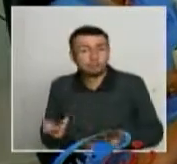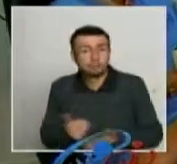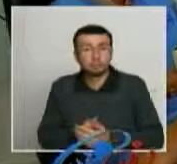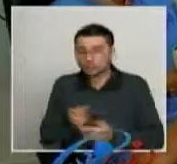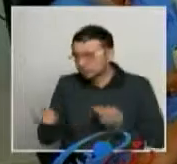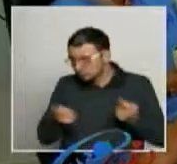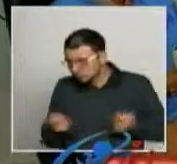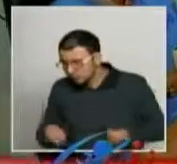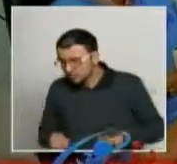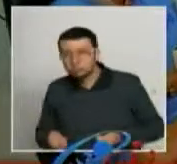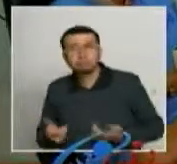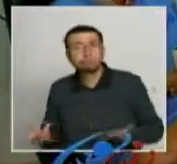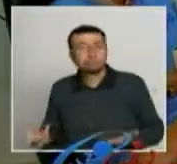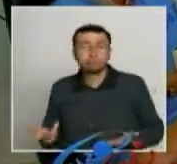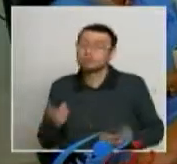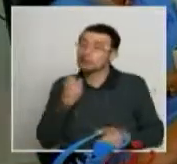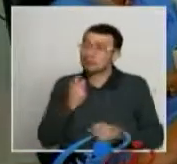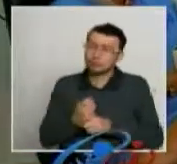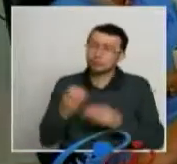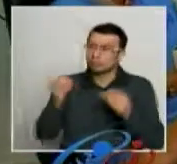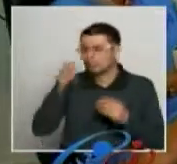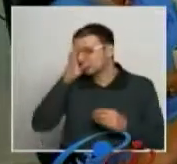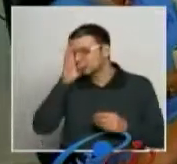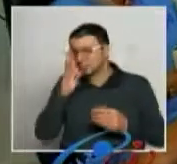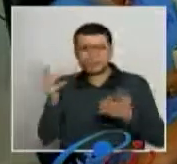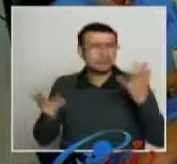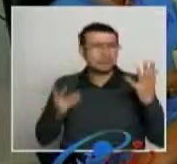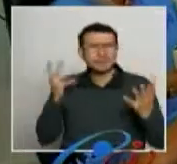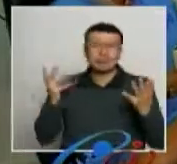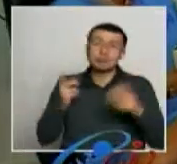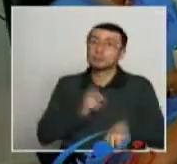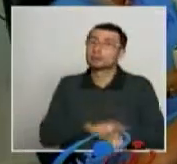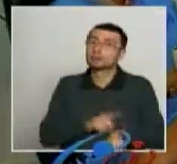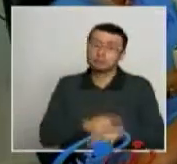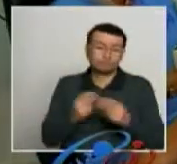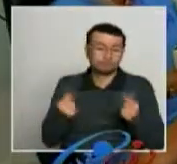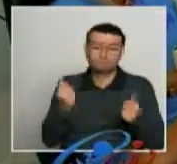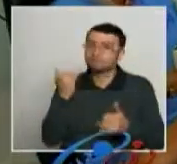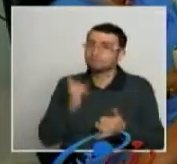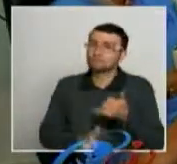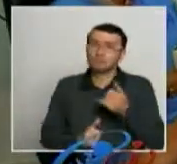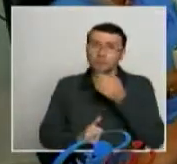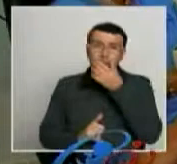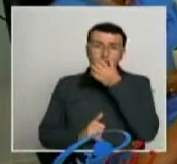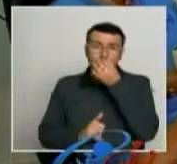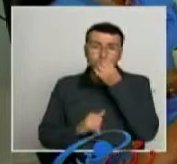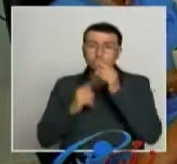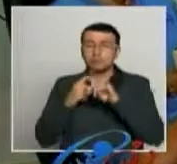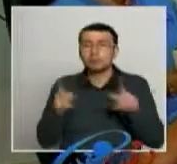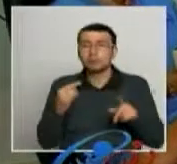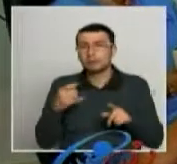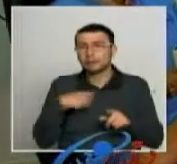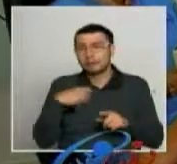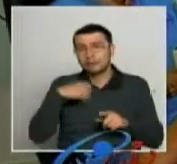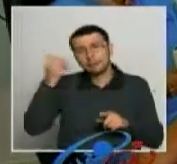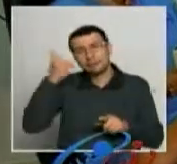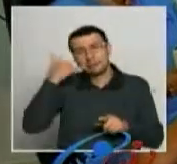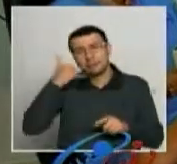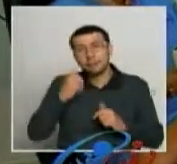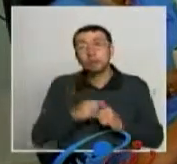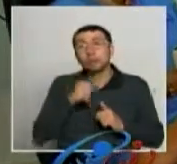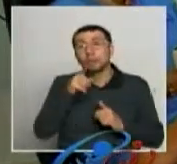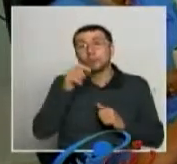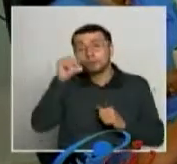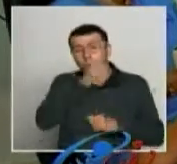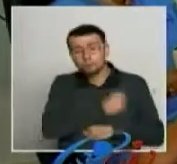adecuado. Yo sé que este es un tema que genera muchas inquietudes, el tiempo corre, pero les dejamos unos teléfonos para que